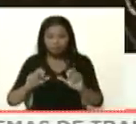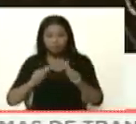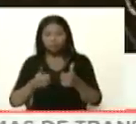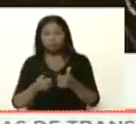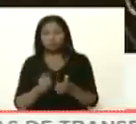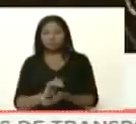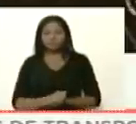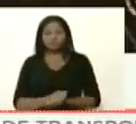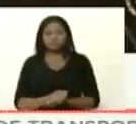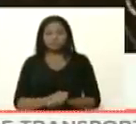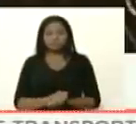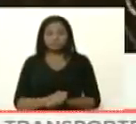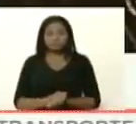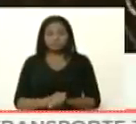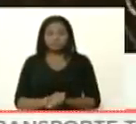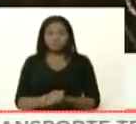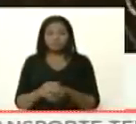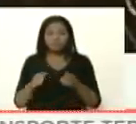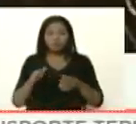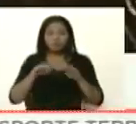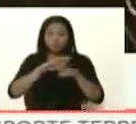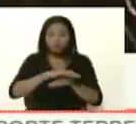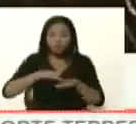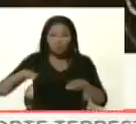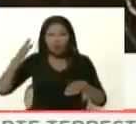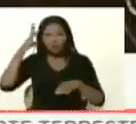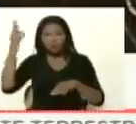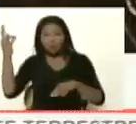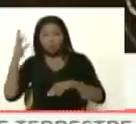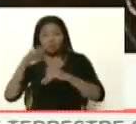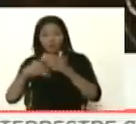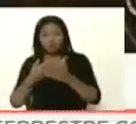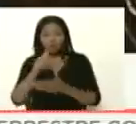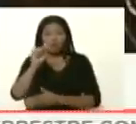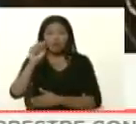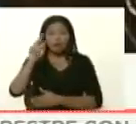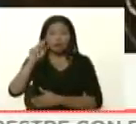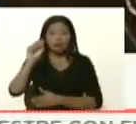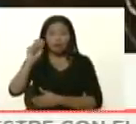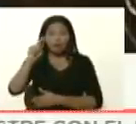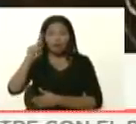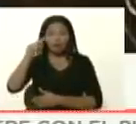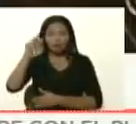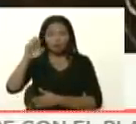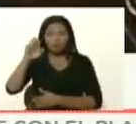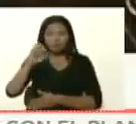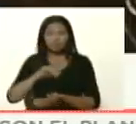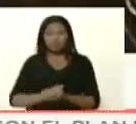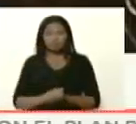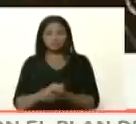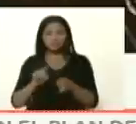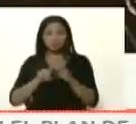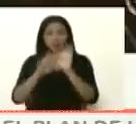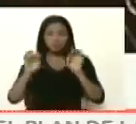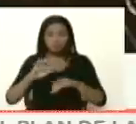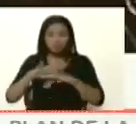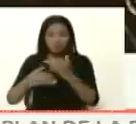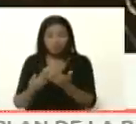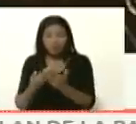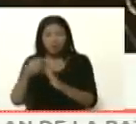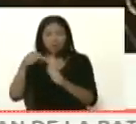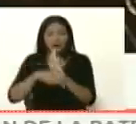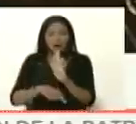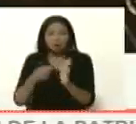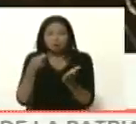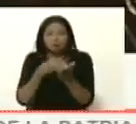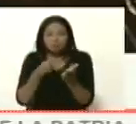Puerto Cabello hasta Araure, en un trabajo increíble que hicieron nuestros compañeros a un costo impresionantemente bajo, porque es con el